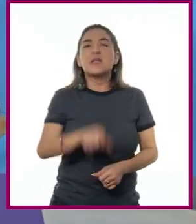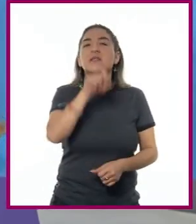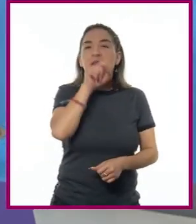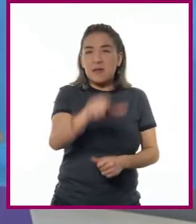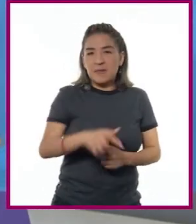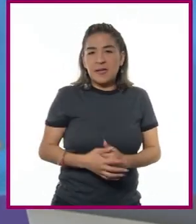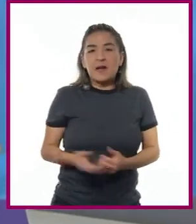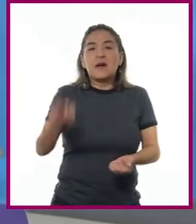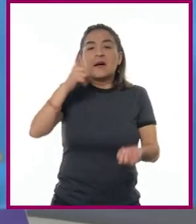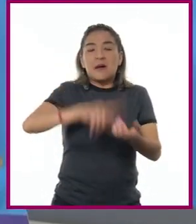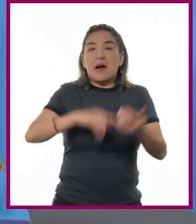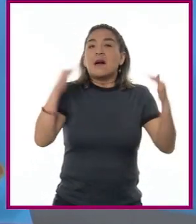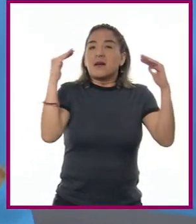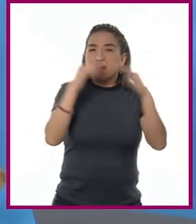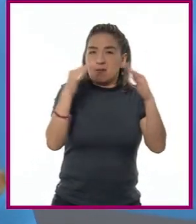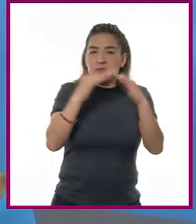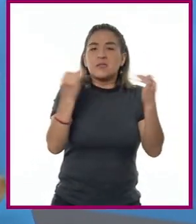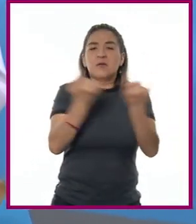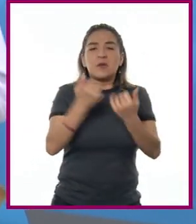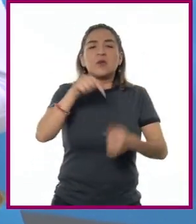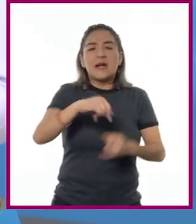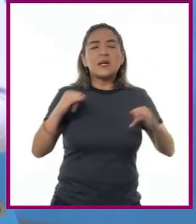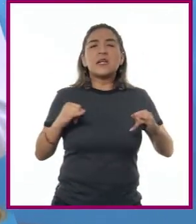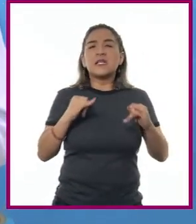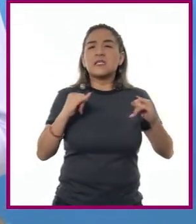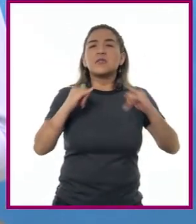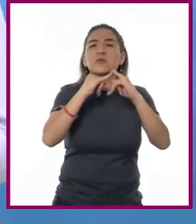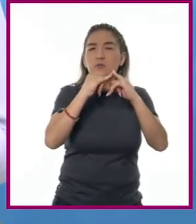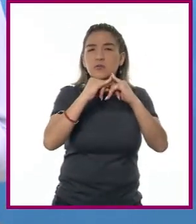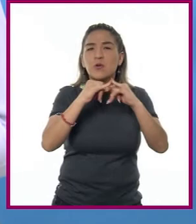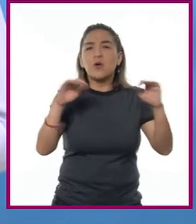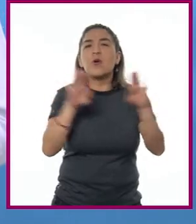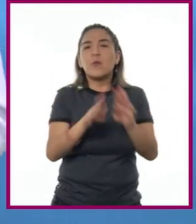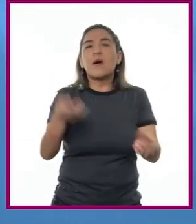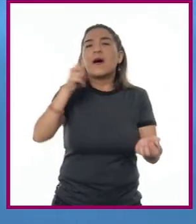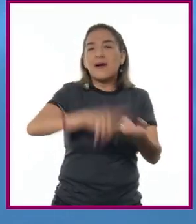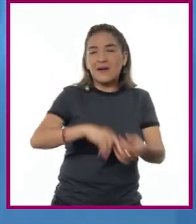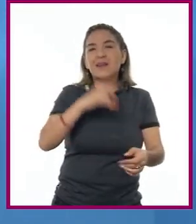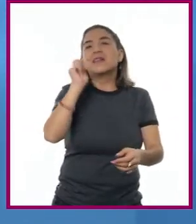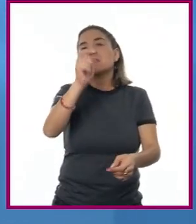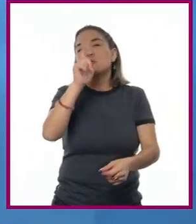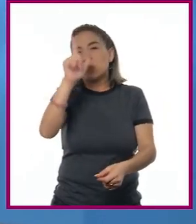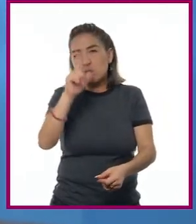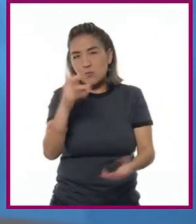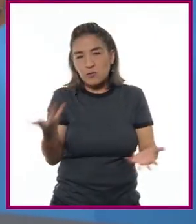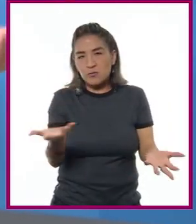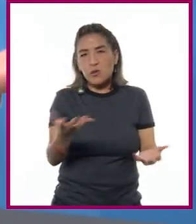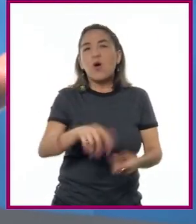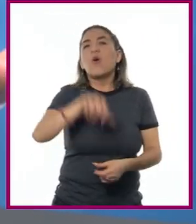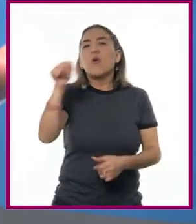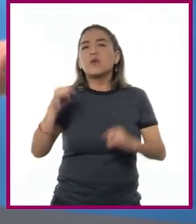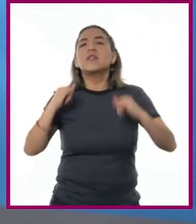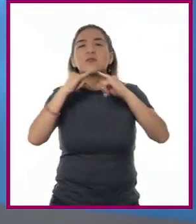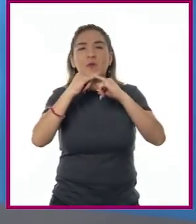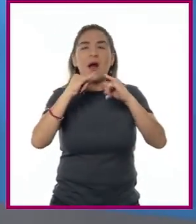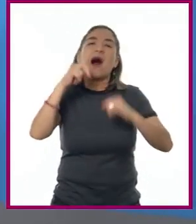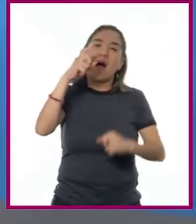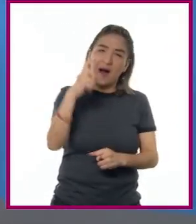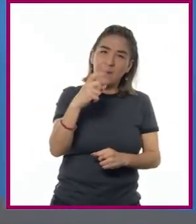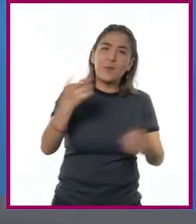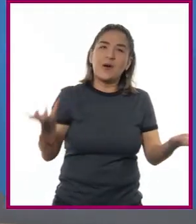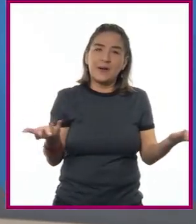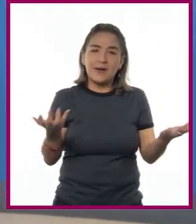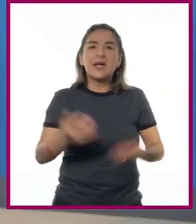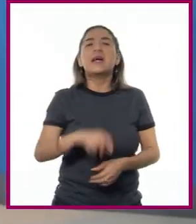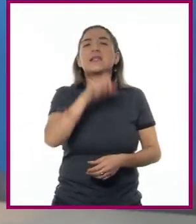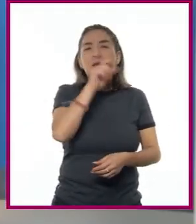incluso dentro de casa. Una institución se relaciona con la dotación de electricidad, otra con la del agua. Algunas